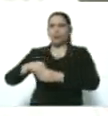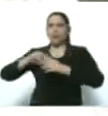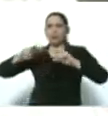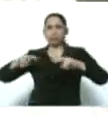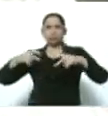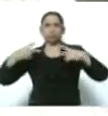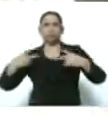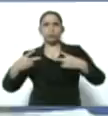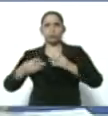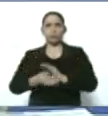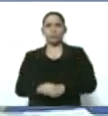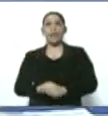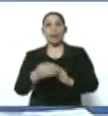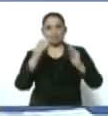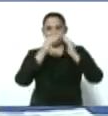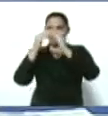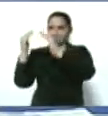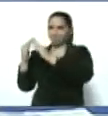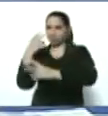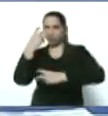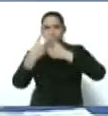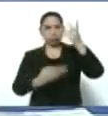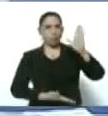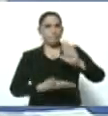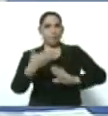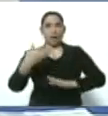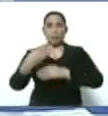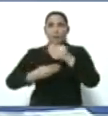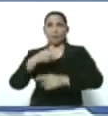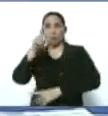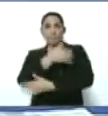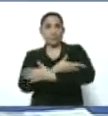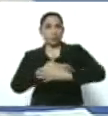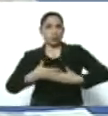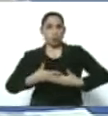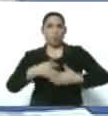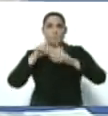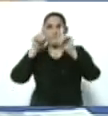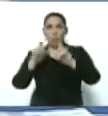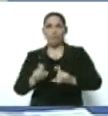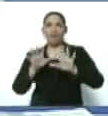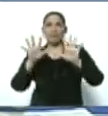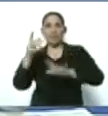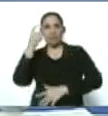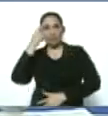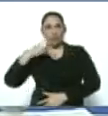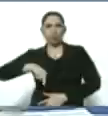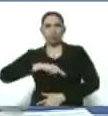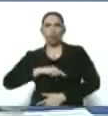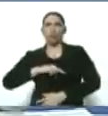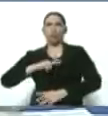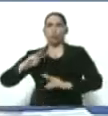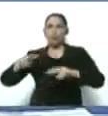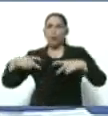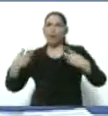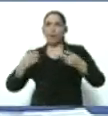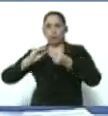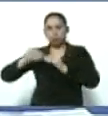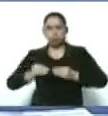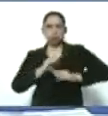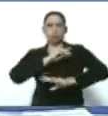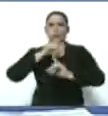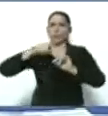encuesta, renovando el casa por casa. Vamos a hacer 1 millón de pruebas en 10 días. Así que estamos renovando la energía